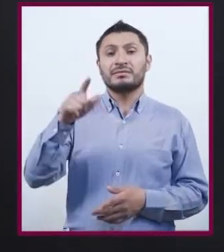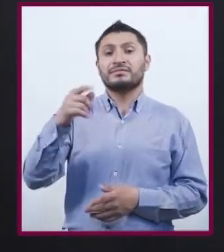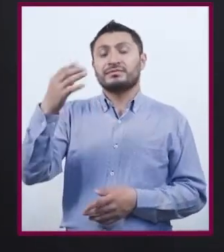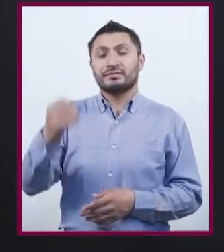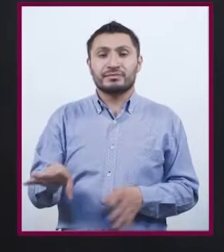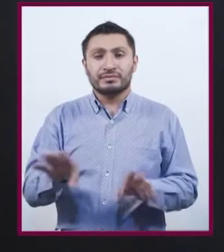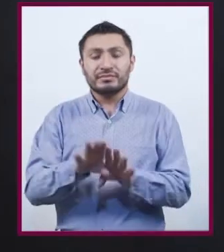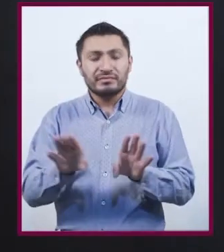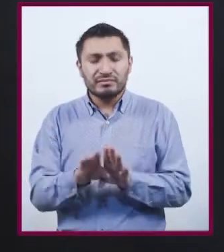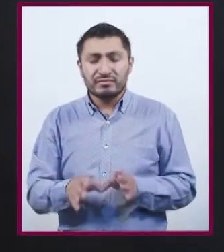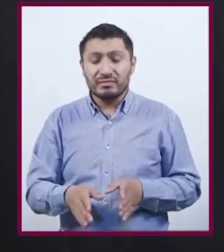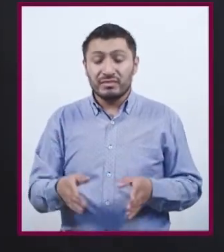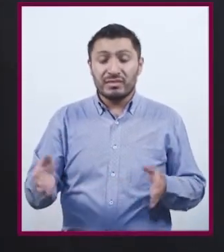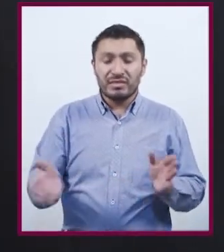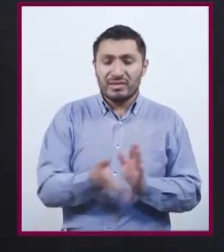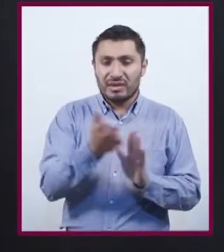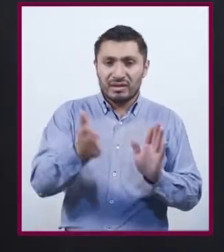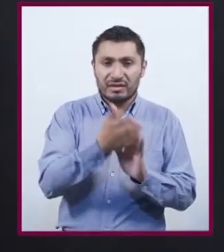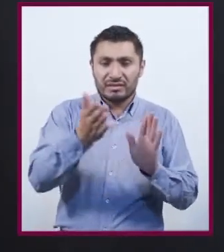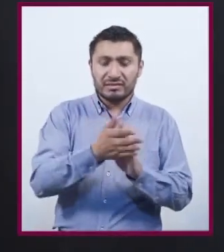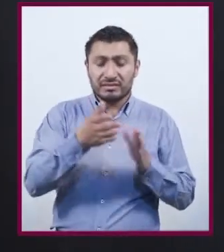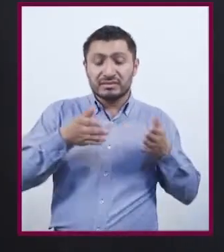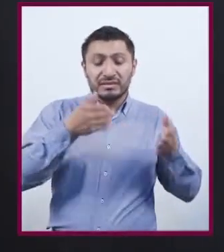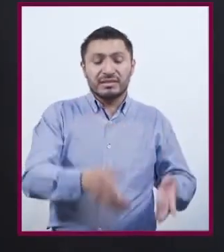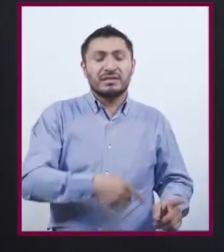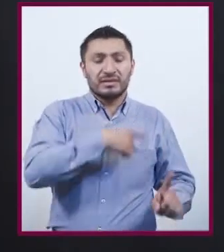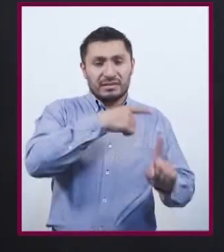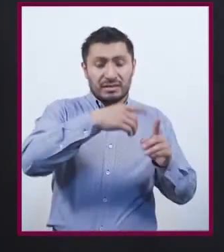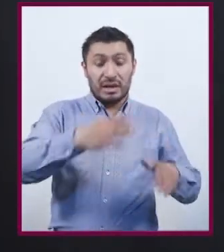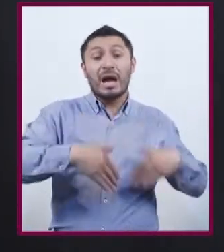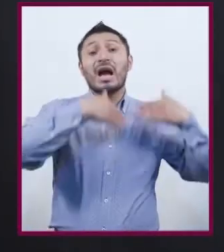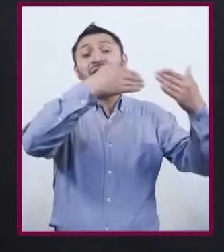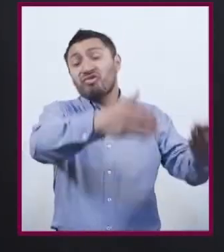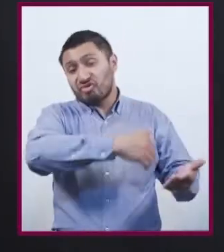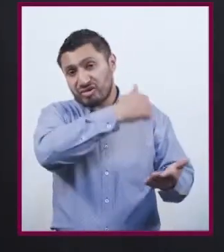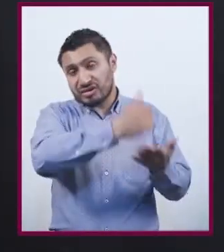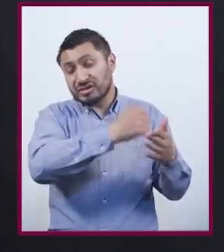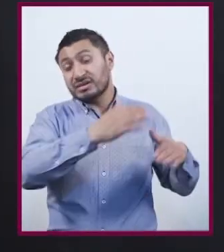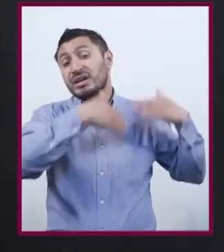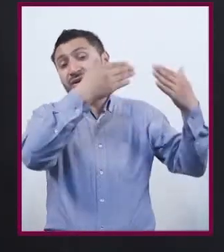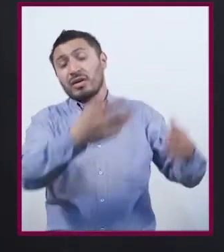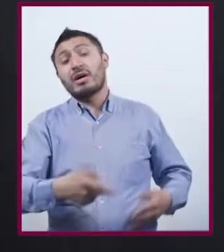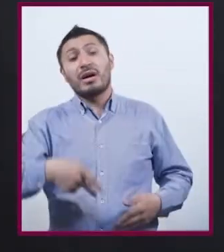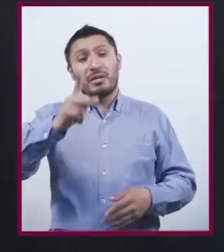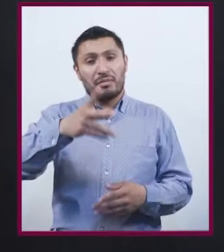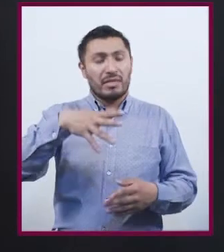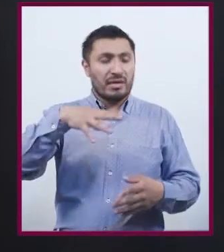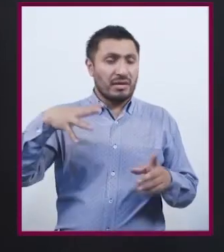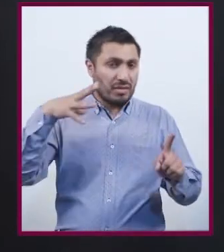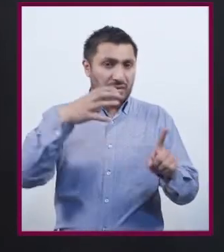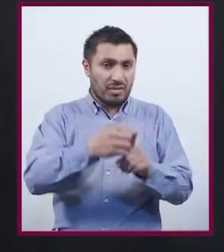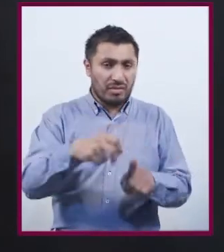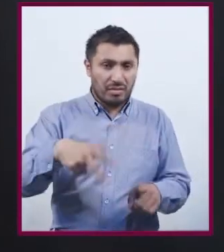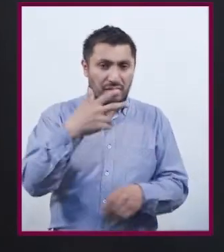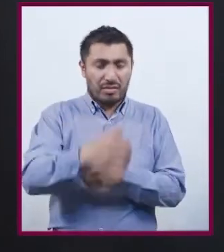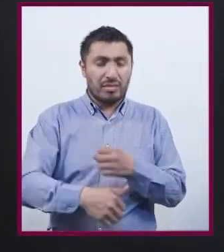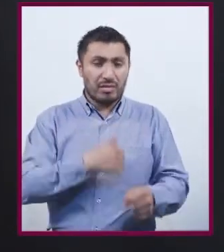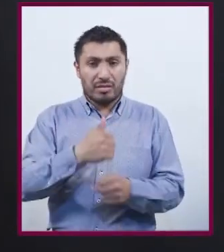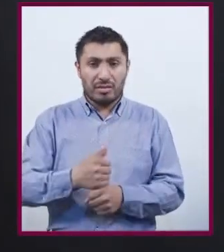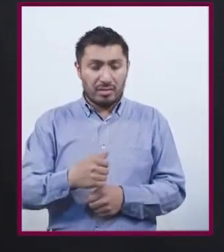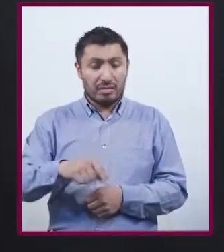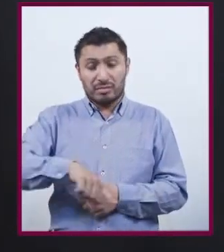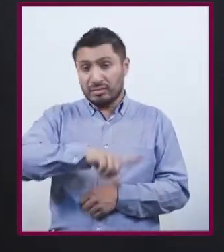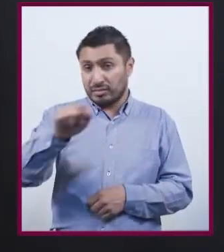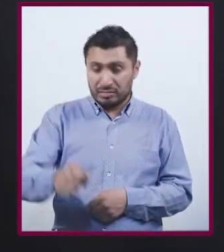un cementerio fuera de la ciudad, pero esto no se logró hasta 13 años después, y con la restricción de que